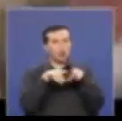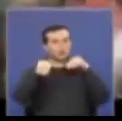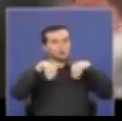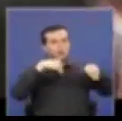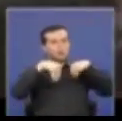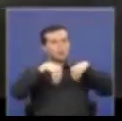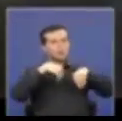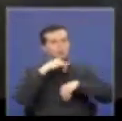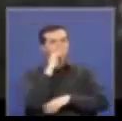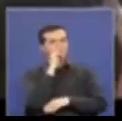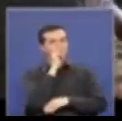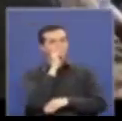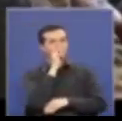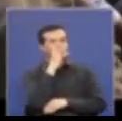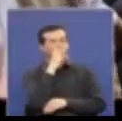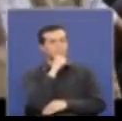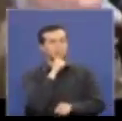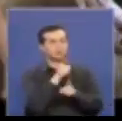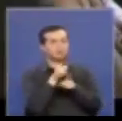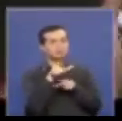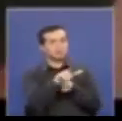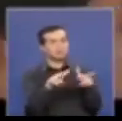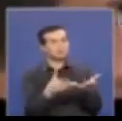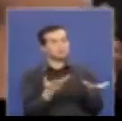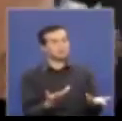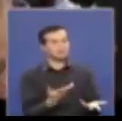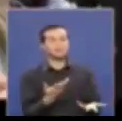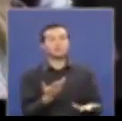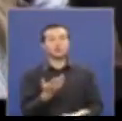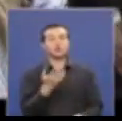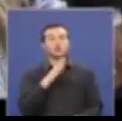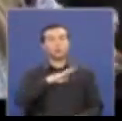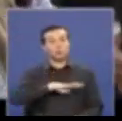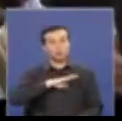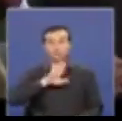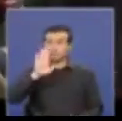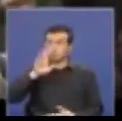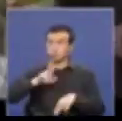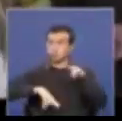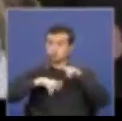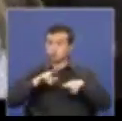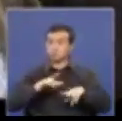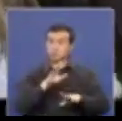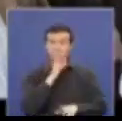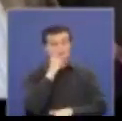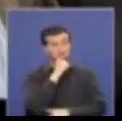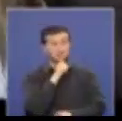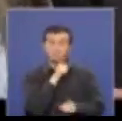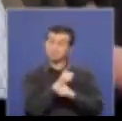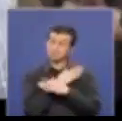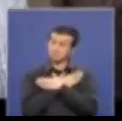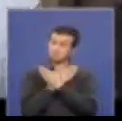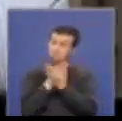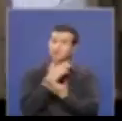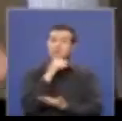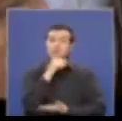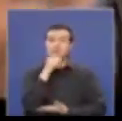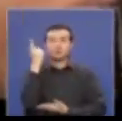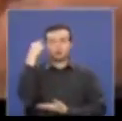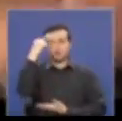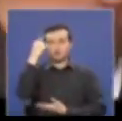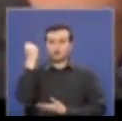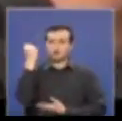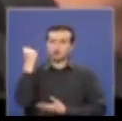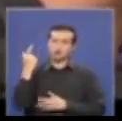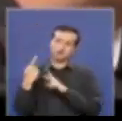supermercado, ¿verdad? Y eso peluconcísimo, lindísimo. Quiero decirles que esto es obra municipal y felicitaciones, porque está lindísimo, pero financiado con un crédito del Banco del